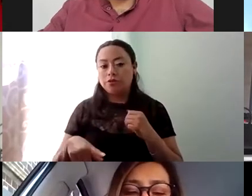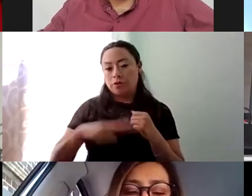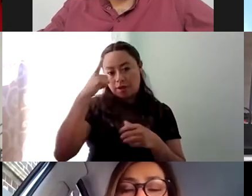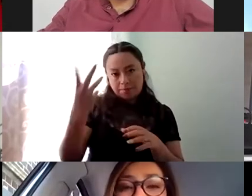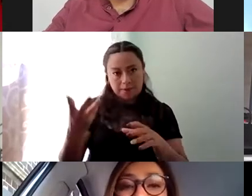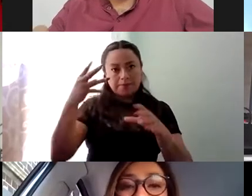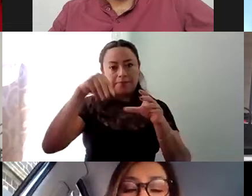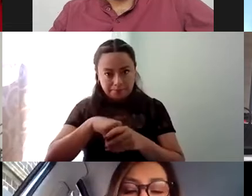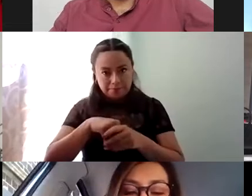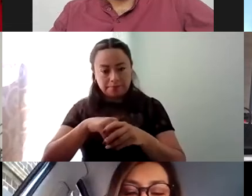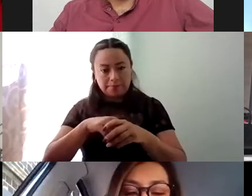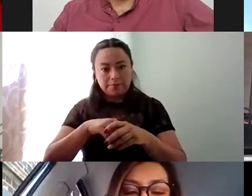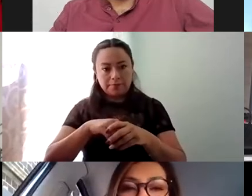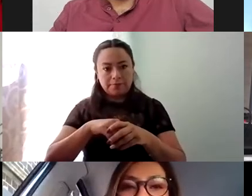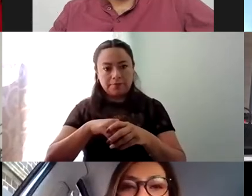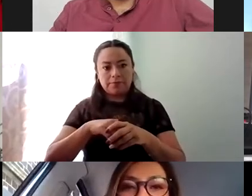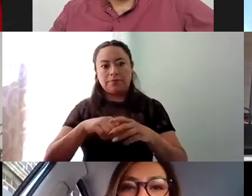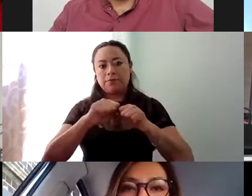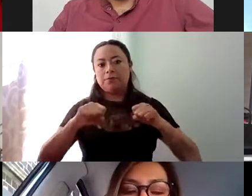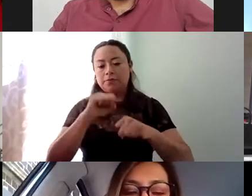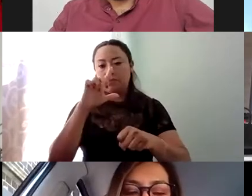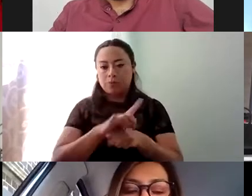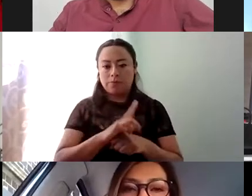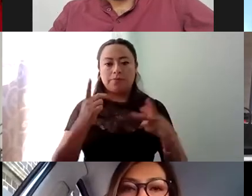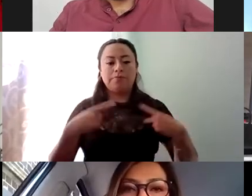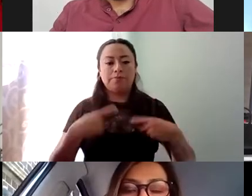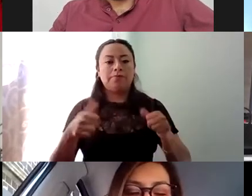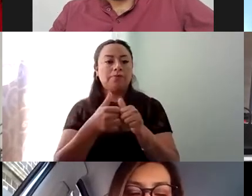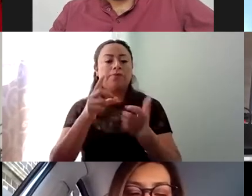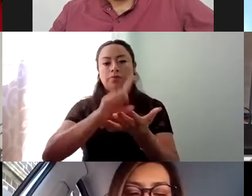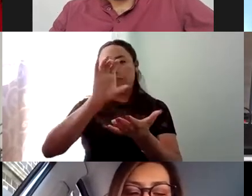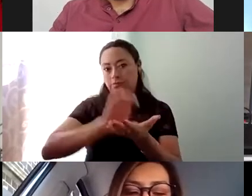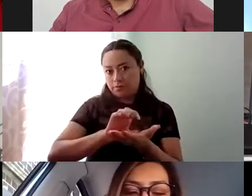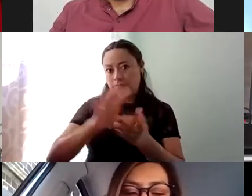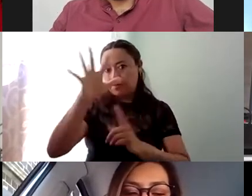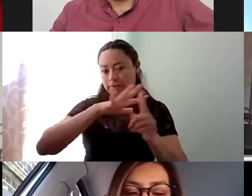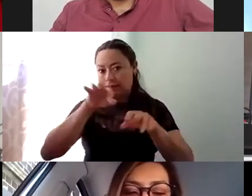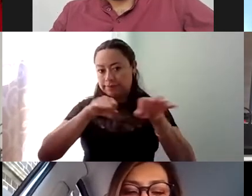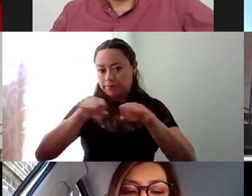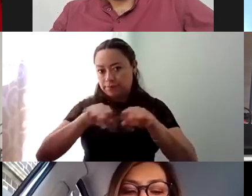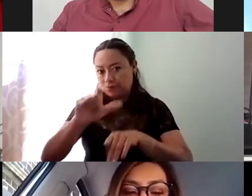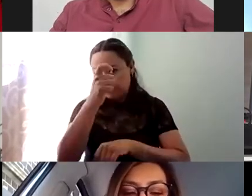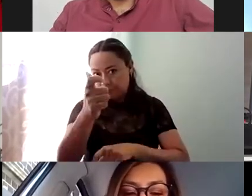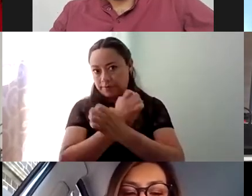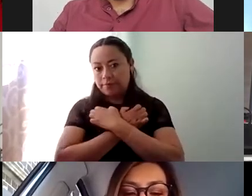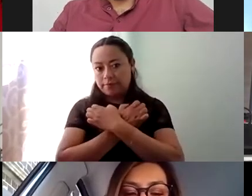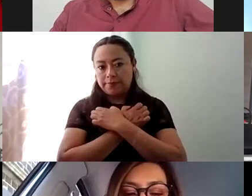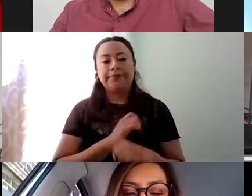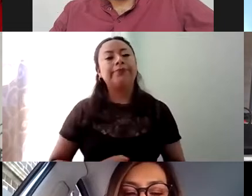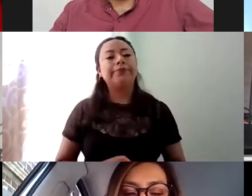social de las personas con discapacidad en los ámbitos laboral, económico y educativo?